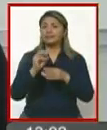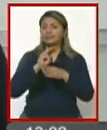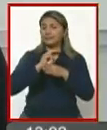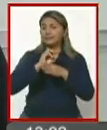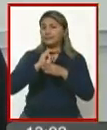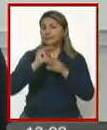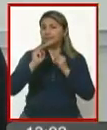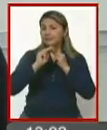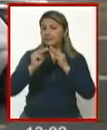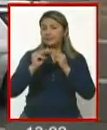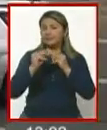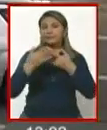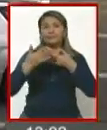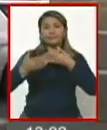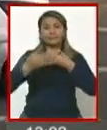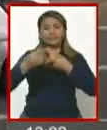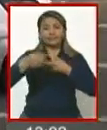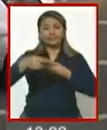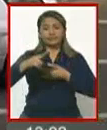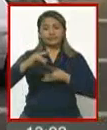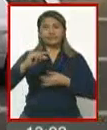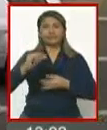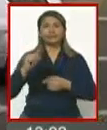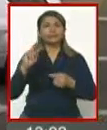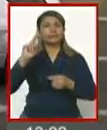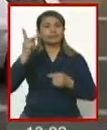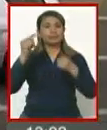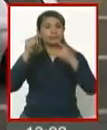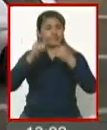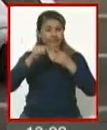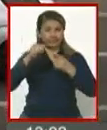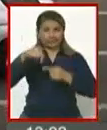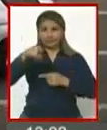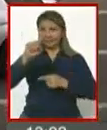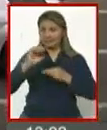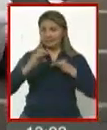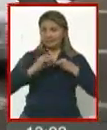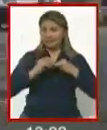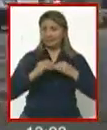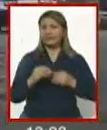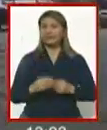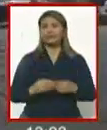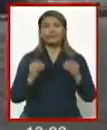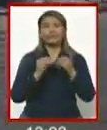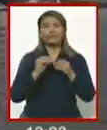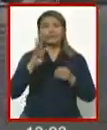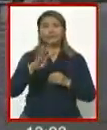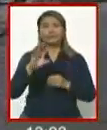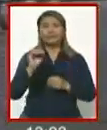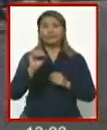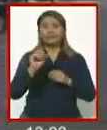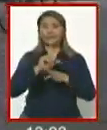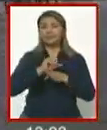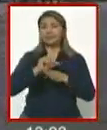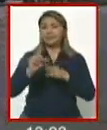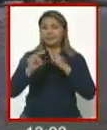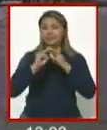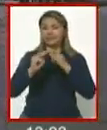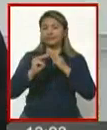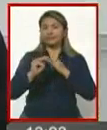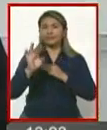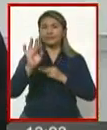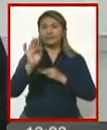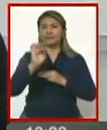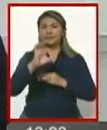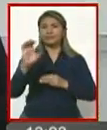tanto paralelismo sobre la avenida Grigotá de segundo a primer anillo y viceversa. Son más de 40 líneas las que ingresan, son más